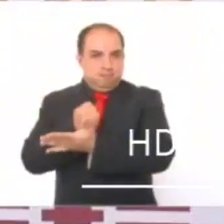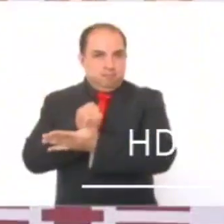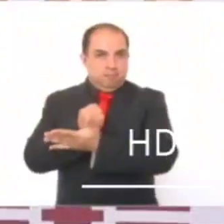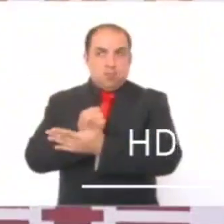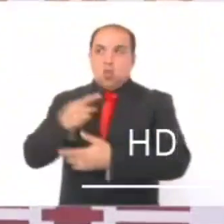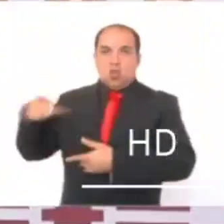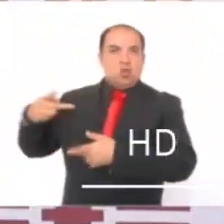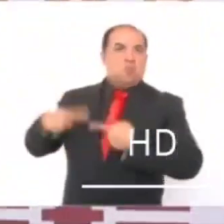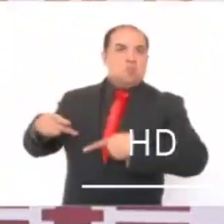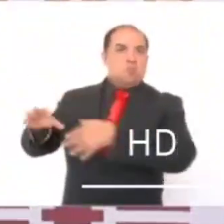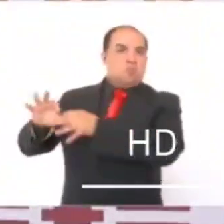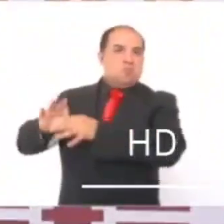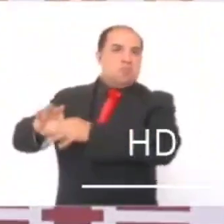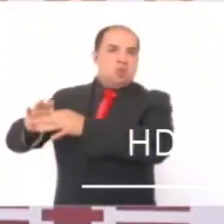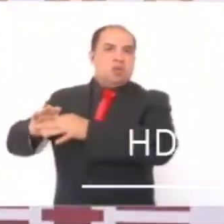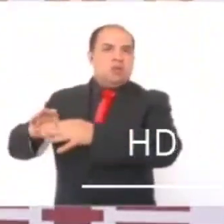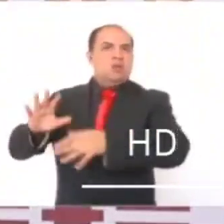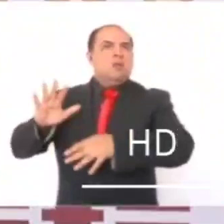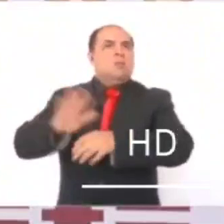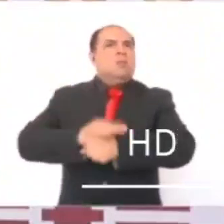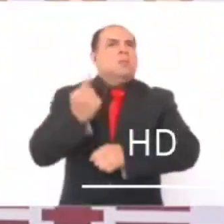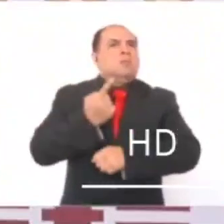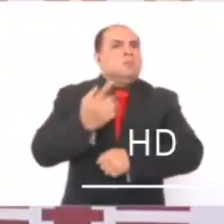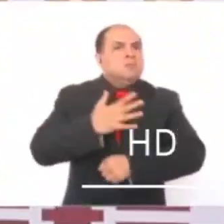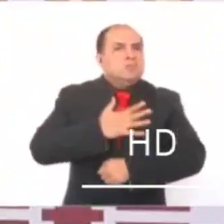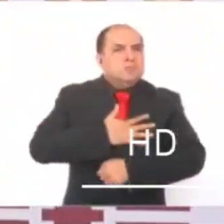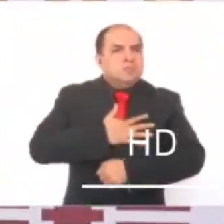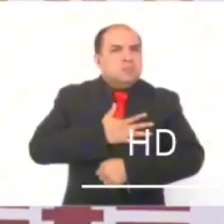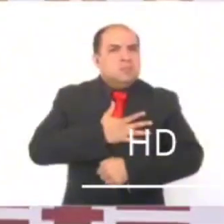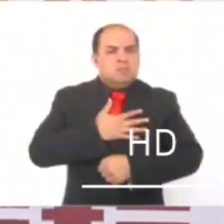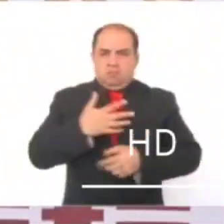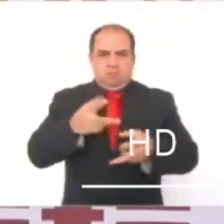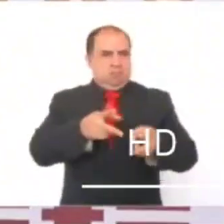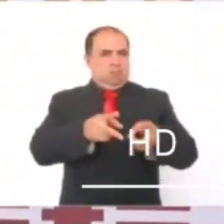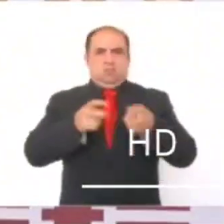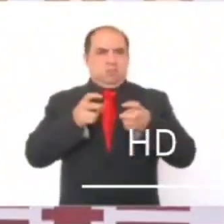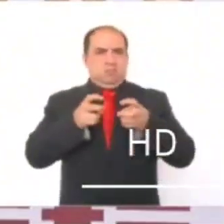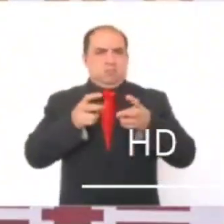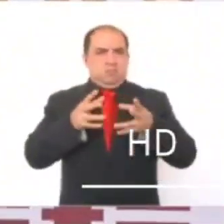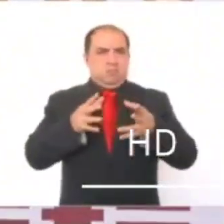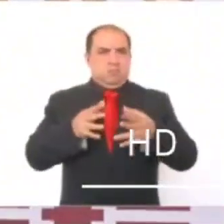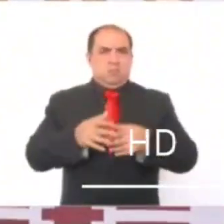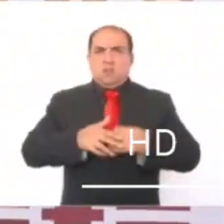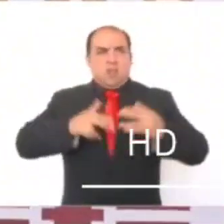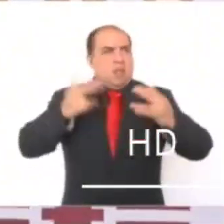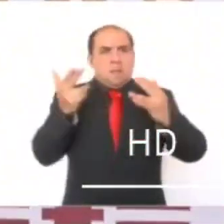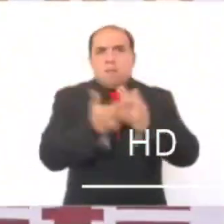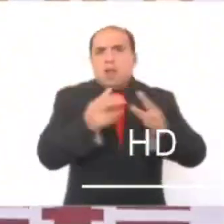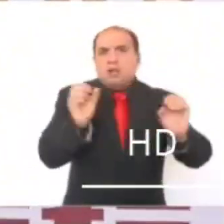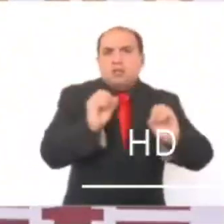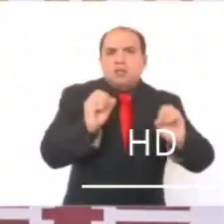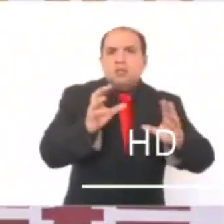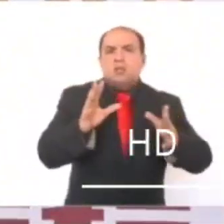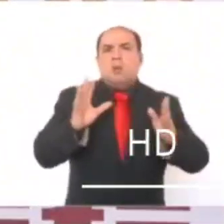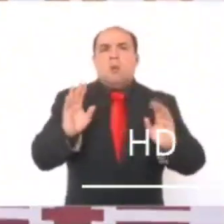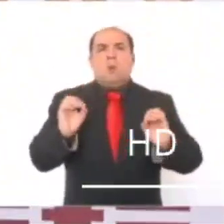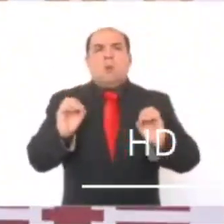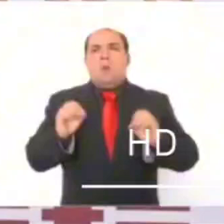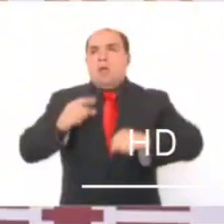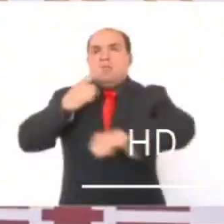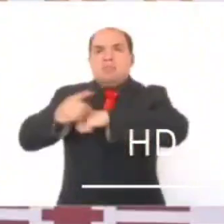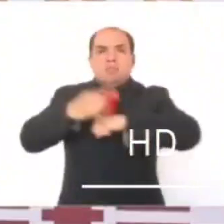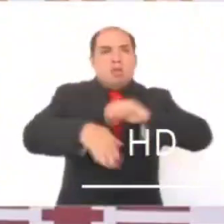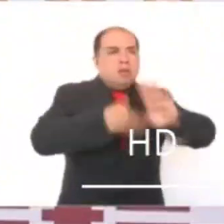y sus aliados. ¿Pero por qué yo? Si yo no robé, yo no maté ni le hice daño a